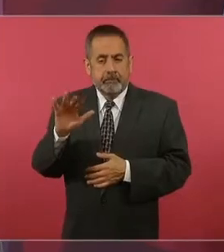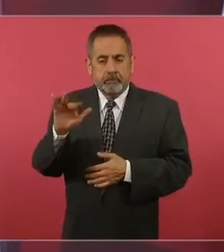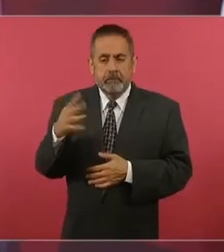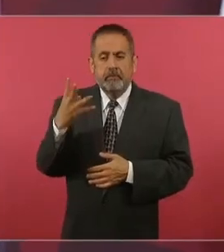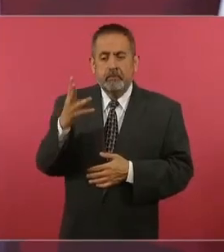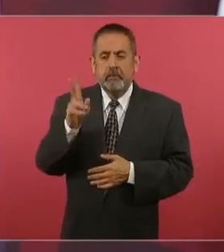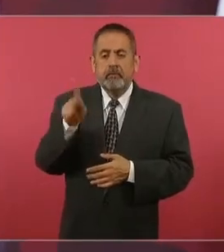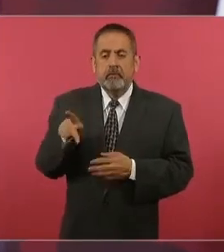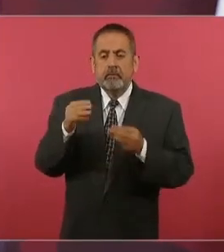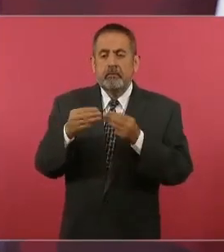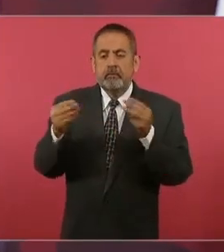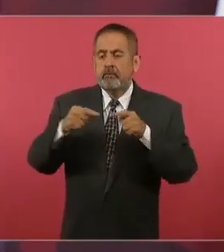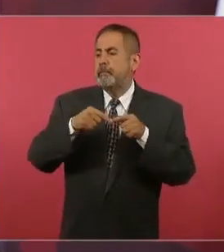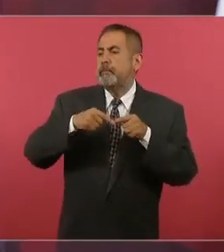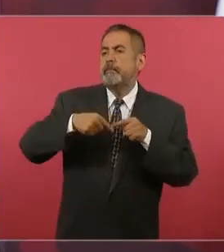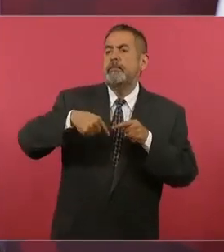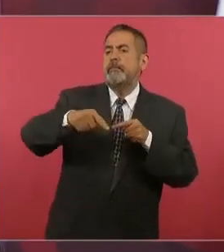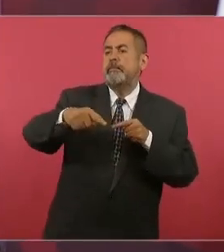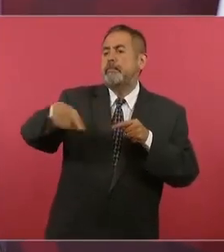1.554 kilómetros.